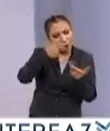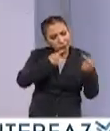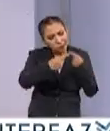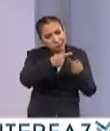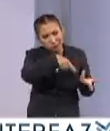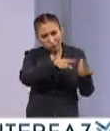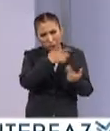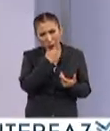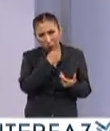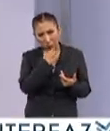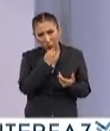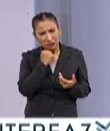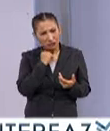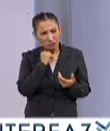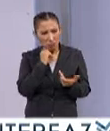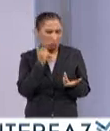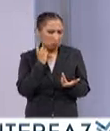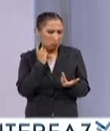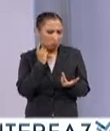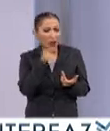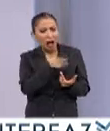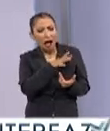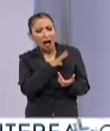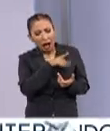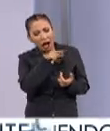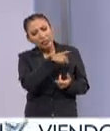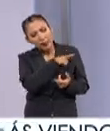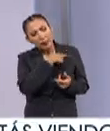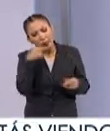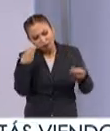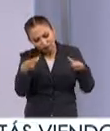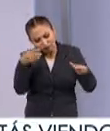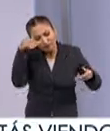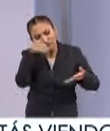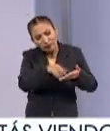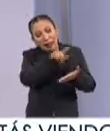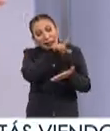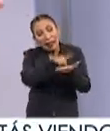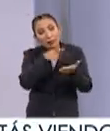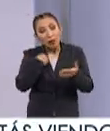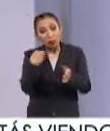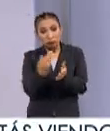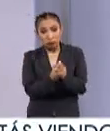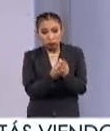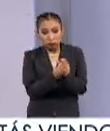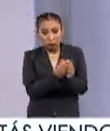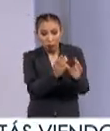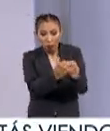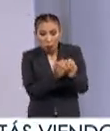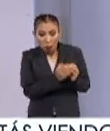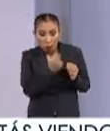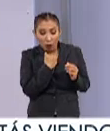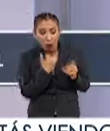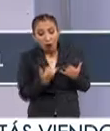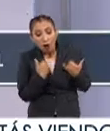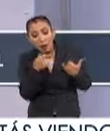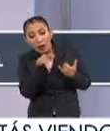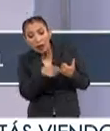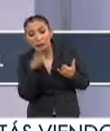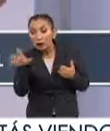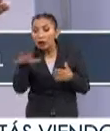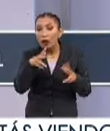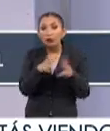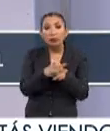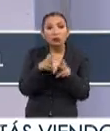el legislador, que justamente hay que hacer una ley que proteja la identidad de menores de edad en redes sociales ante estas